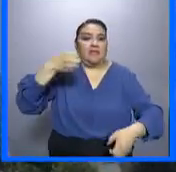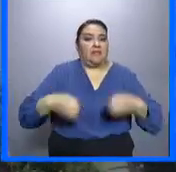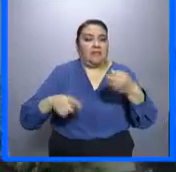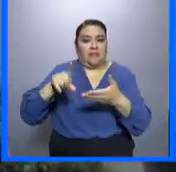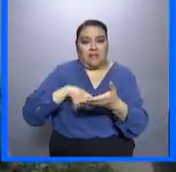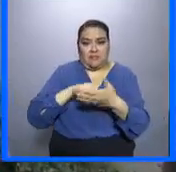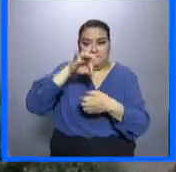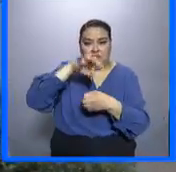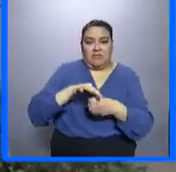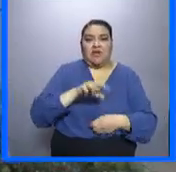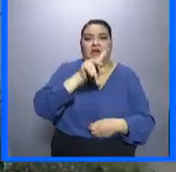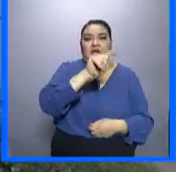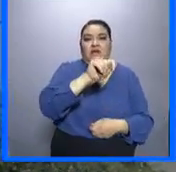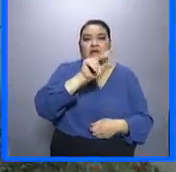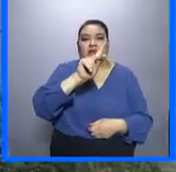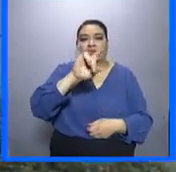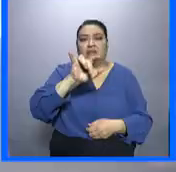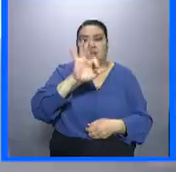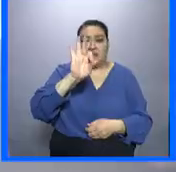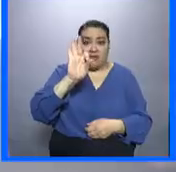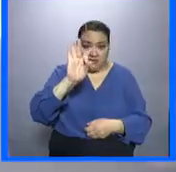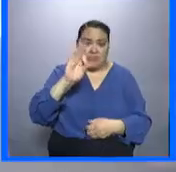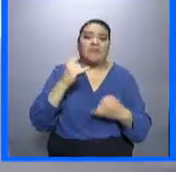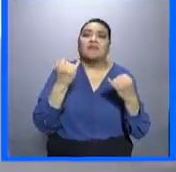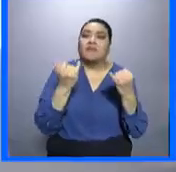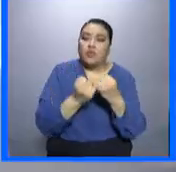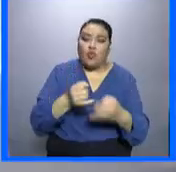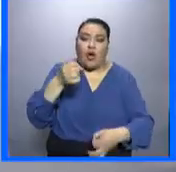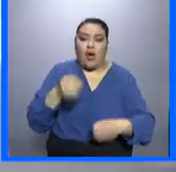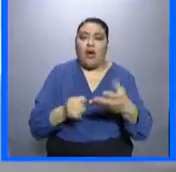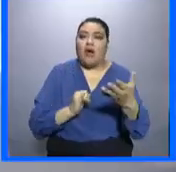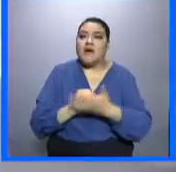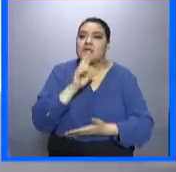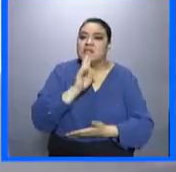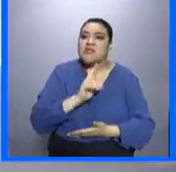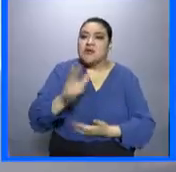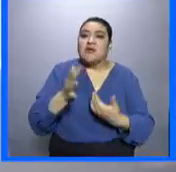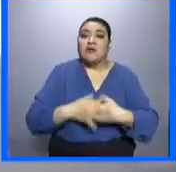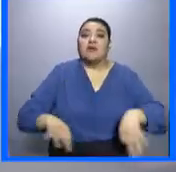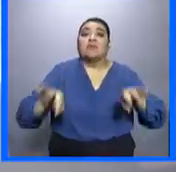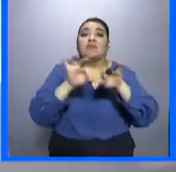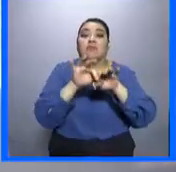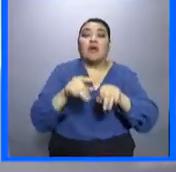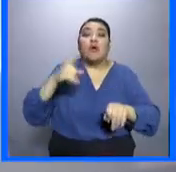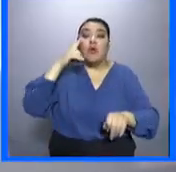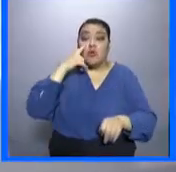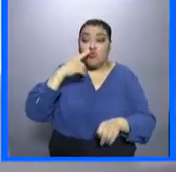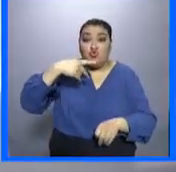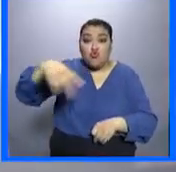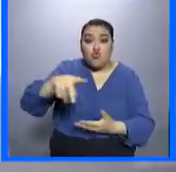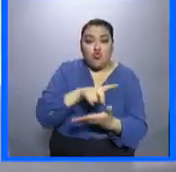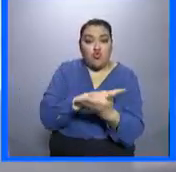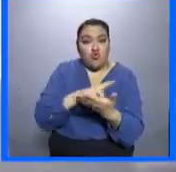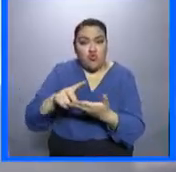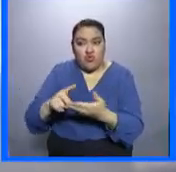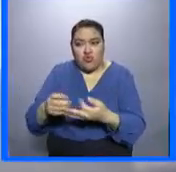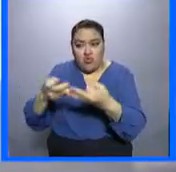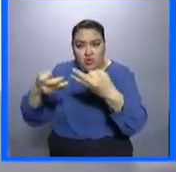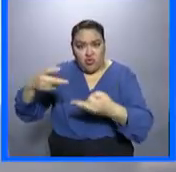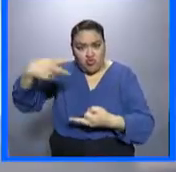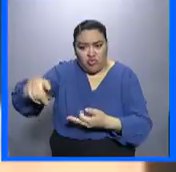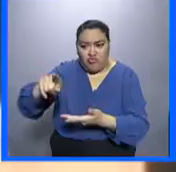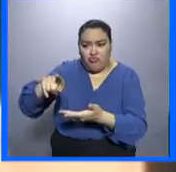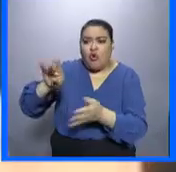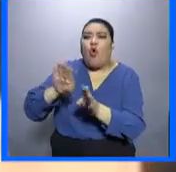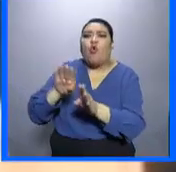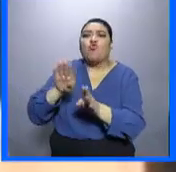Electoral del Poder Judicial de la Federación, con criterios relevantes como el derecho a decidir sus propias formas de